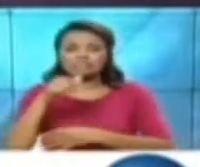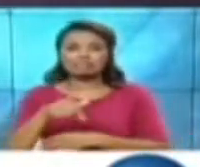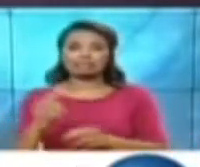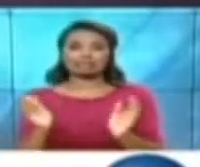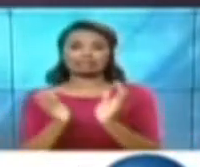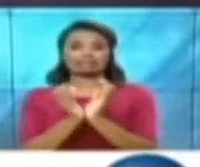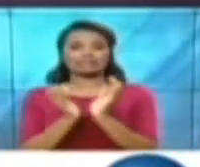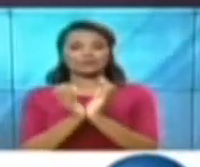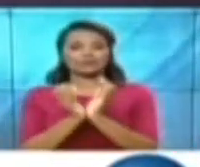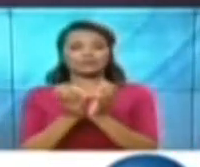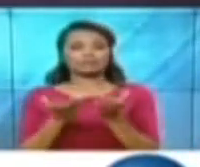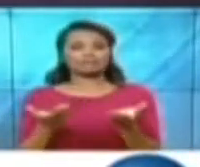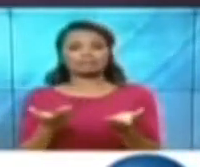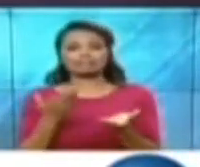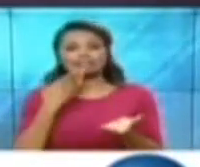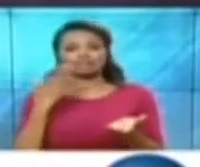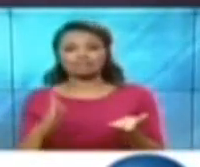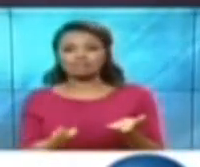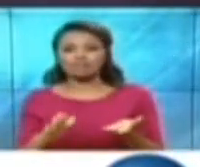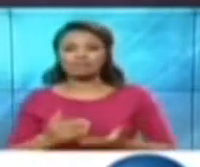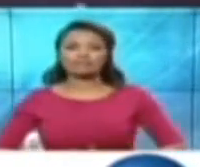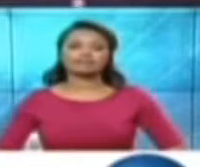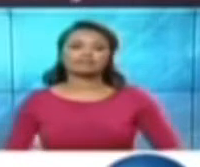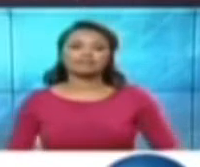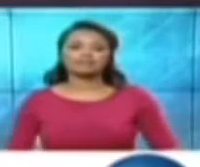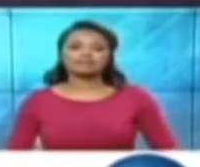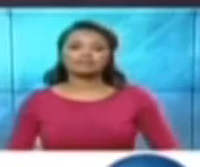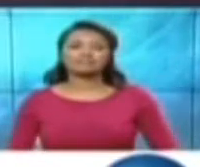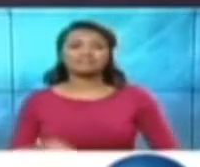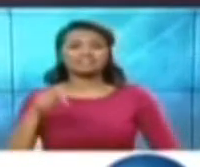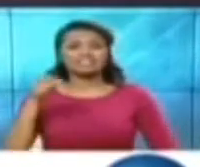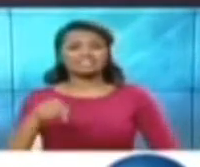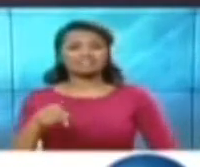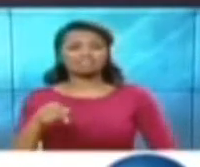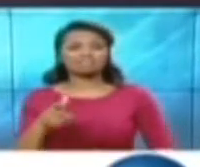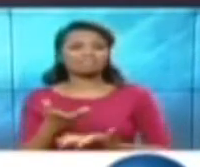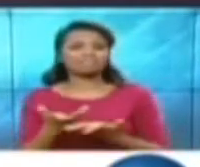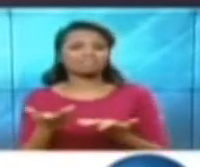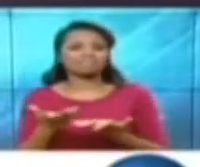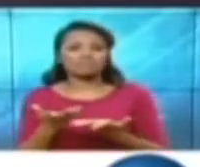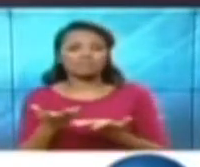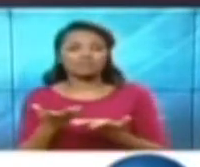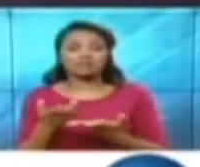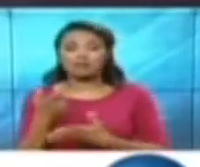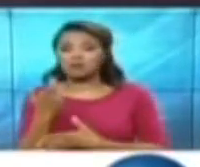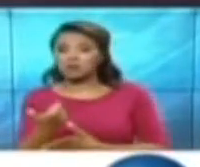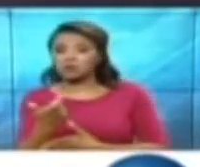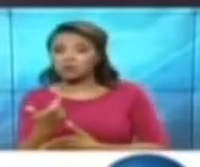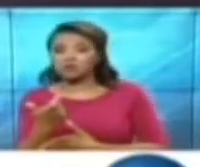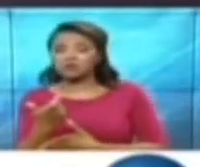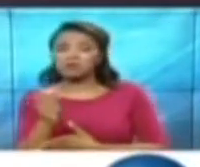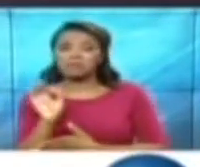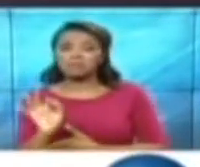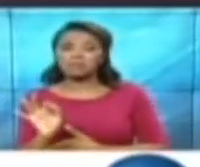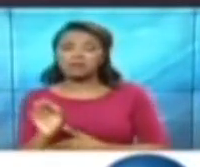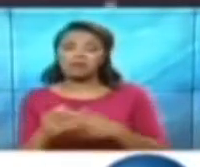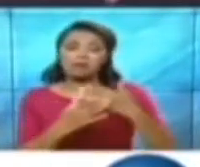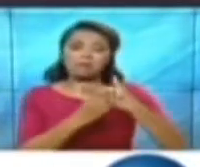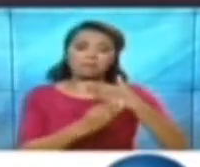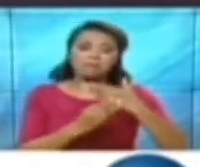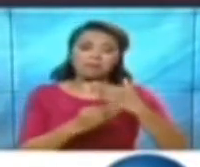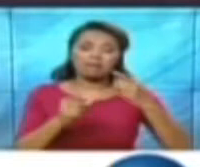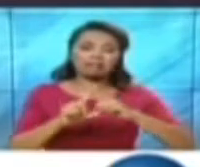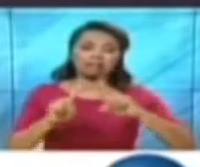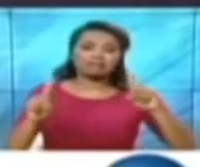no podemos seguir con un sistema de salud para los ricos y otros para los